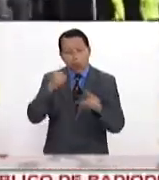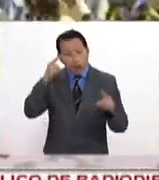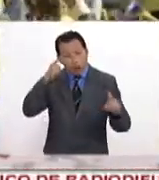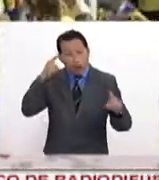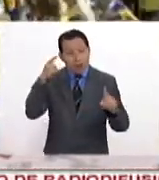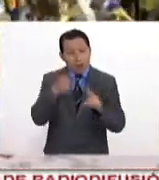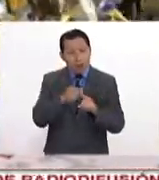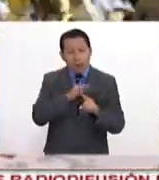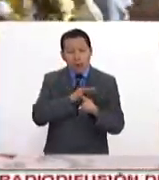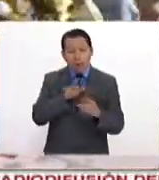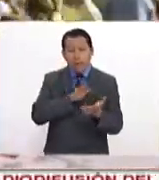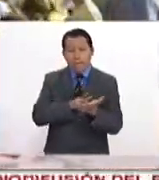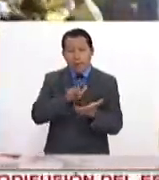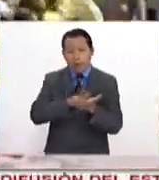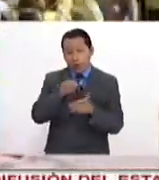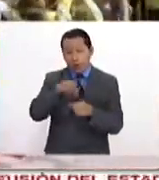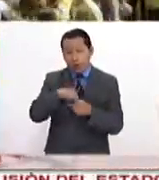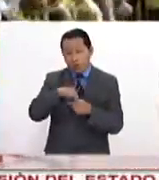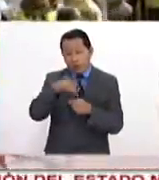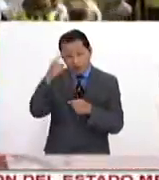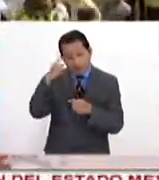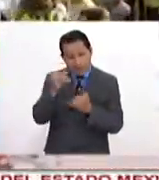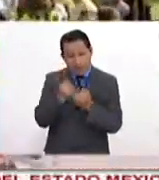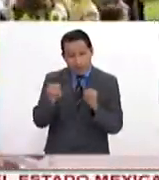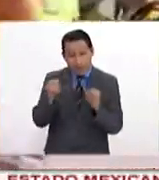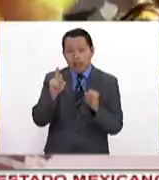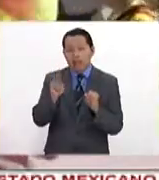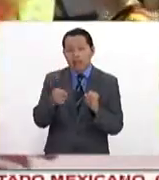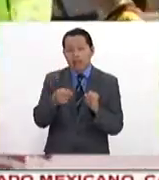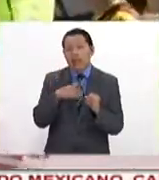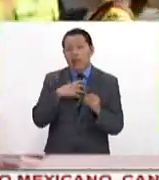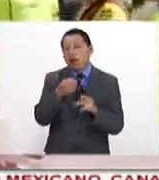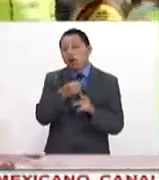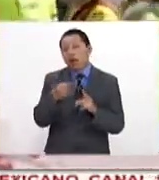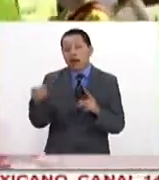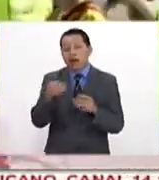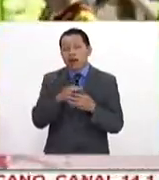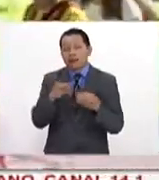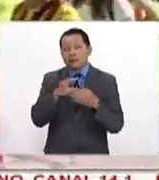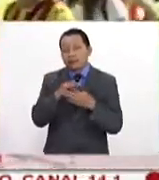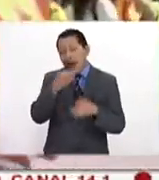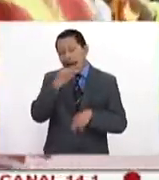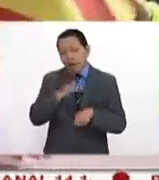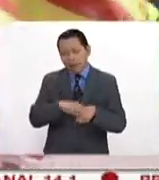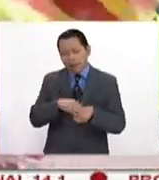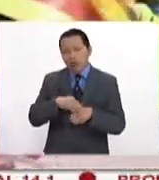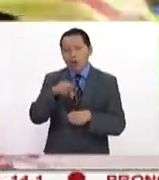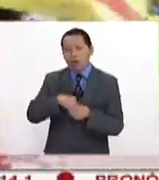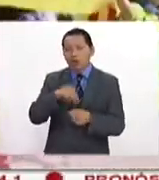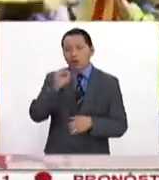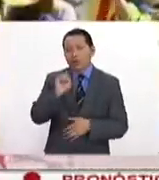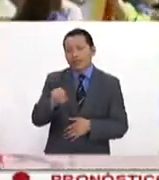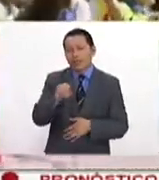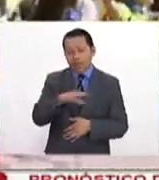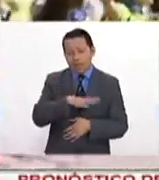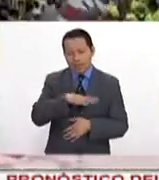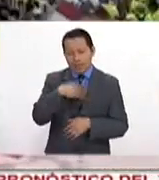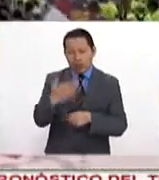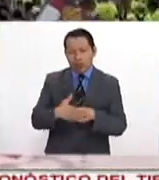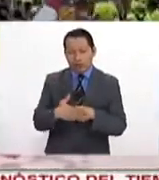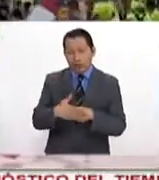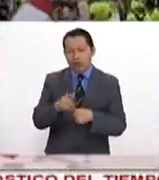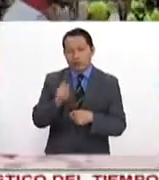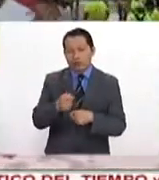fin apoyar el referendo independentista. Los organizadores de la marcha invitaron a los asistentes a votar por el sí en este referendo del